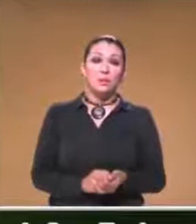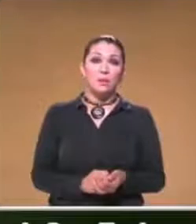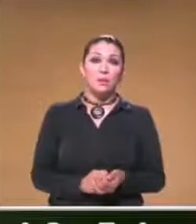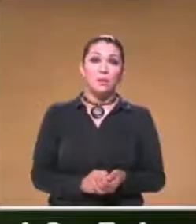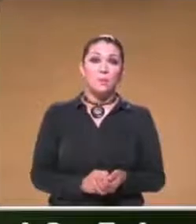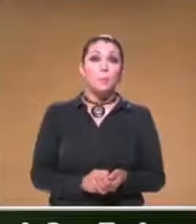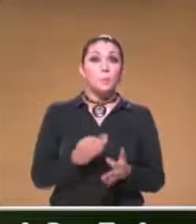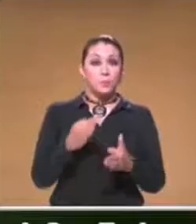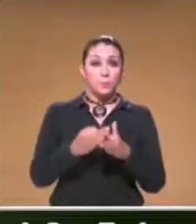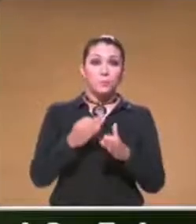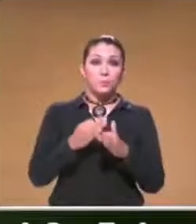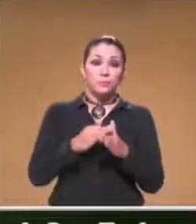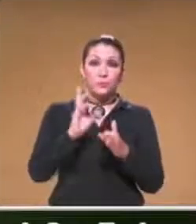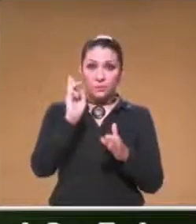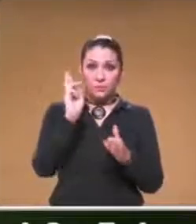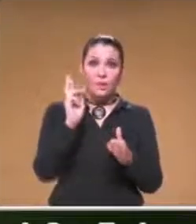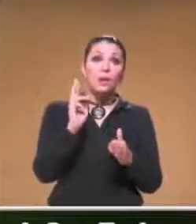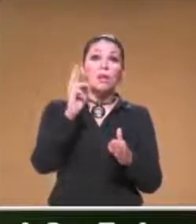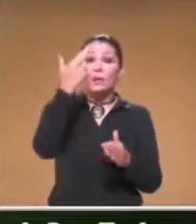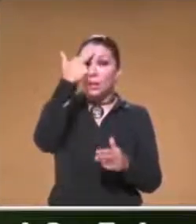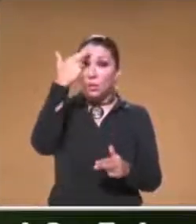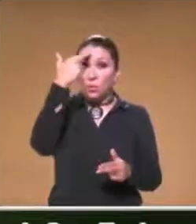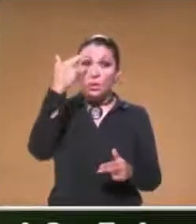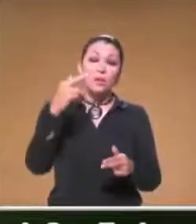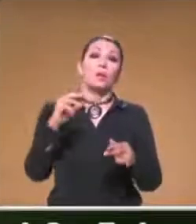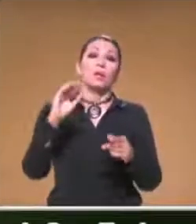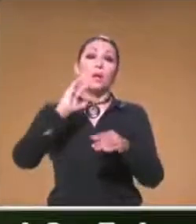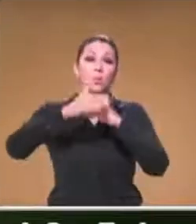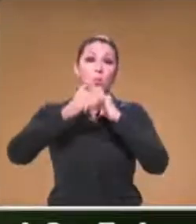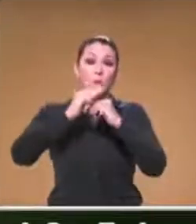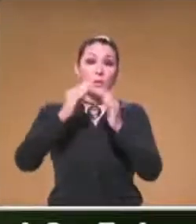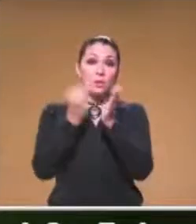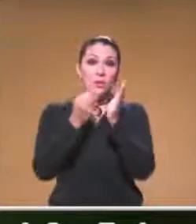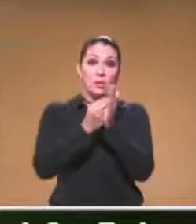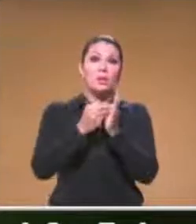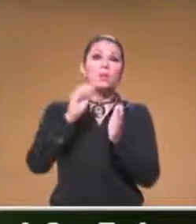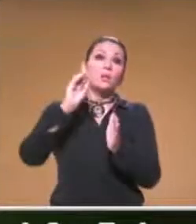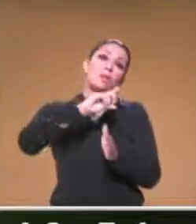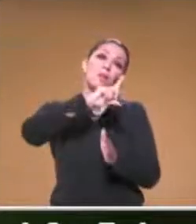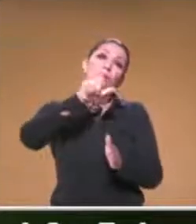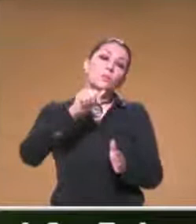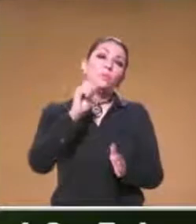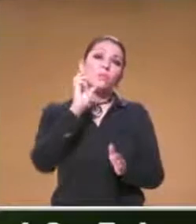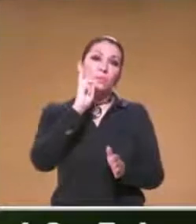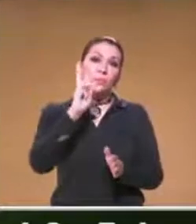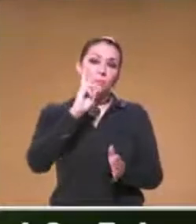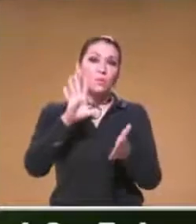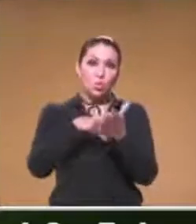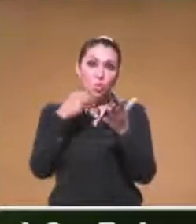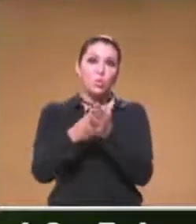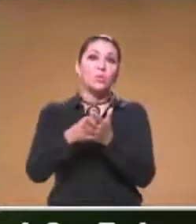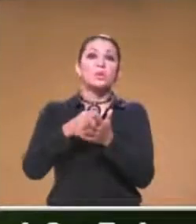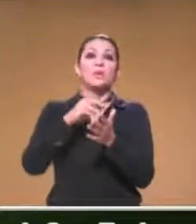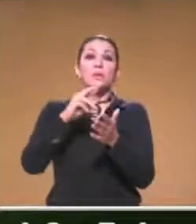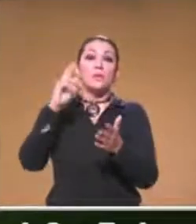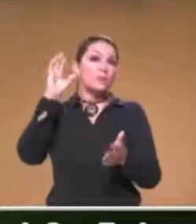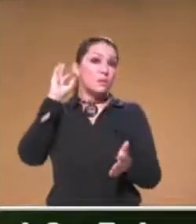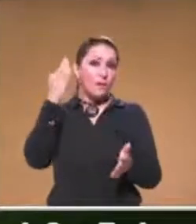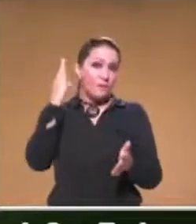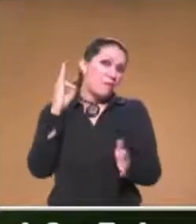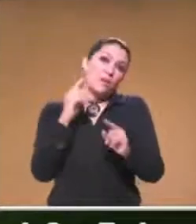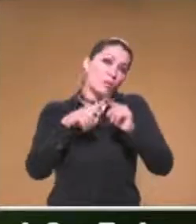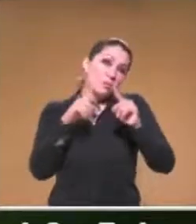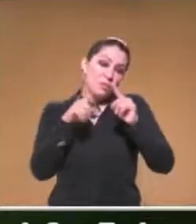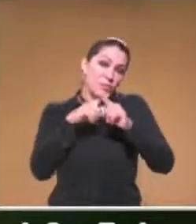poner en YouTube y en Facebook estas actividades para que las puedas recuperar más adelante y las puedas elaborar. No es una tarea,